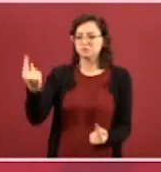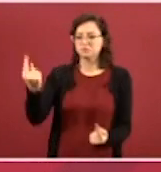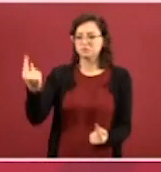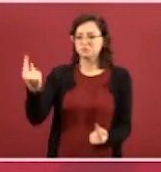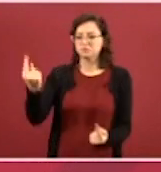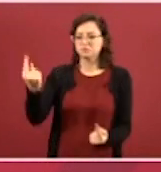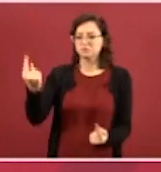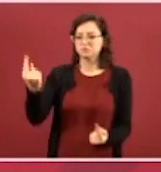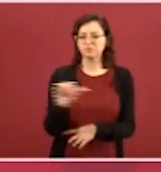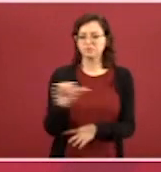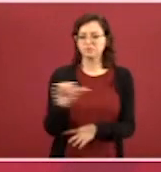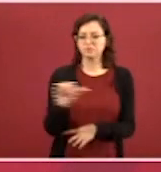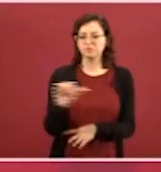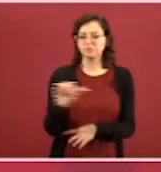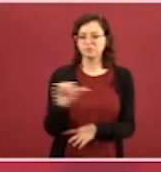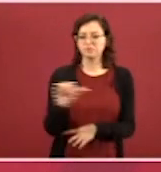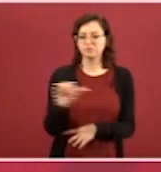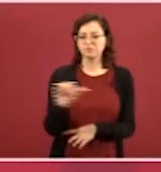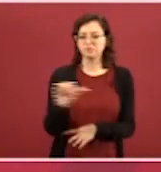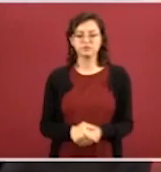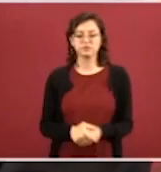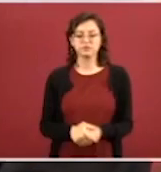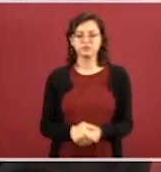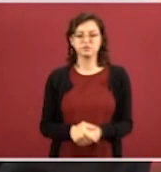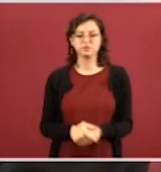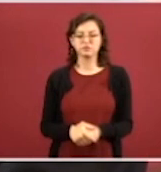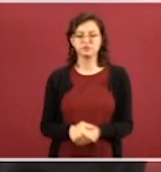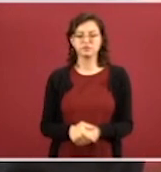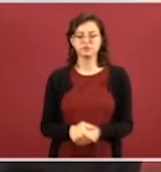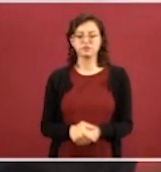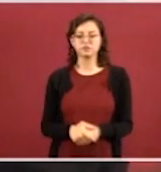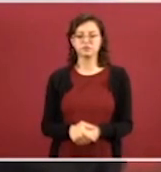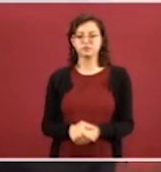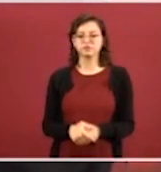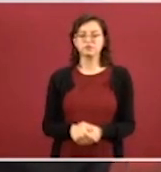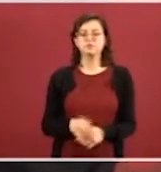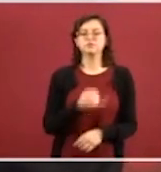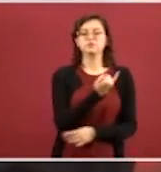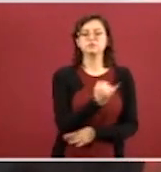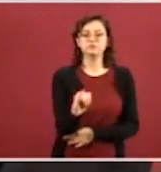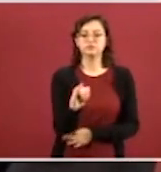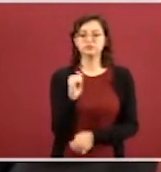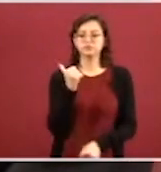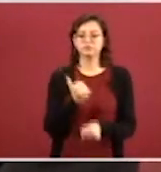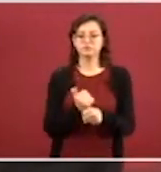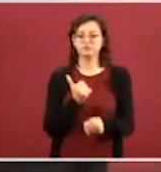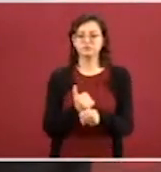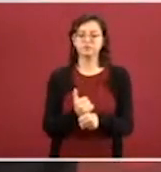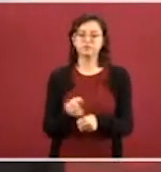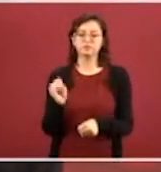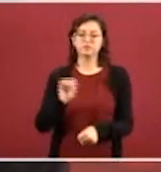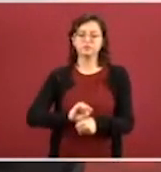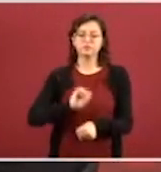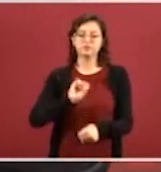y pertenecen a familias pobres, preescolar, primaria,